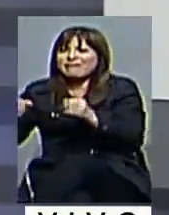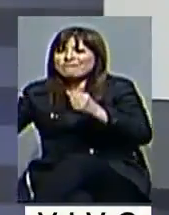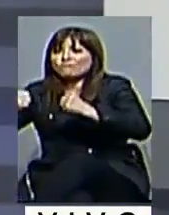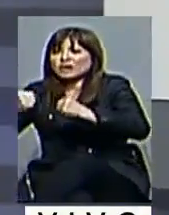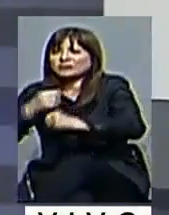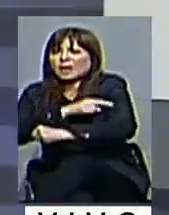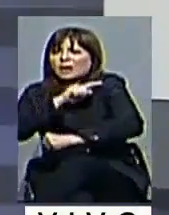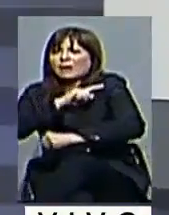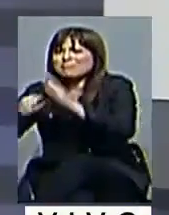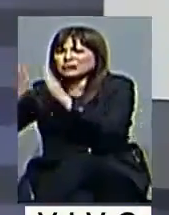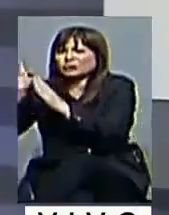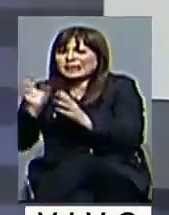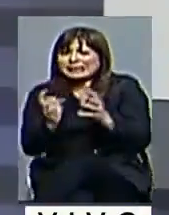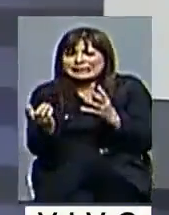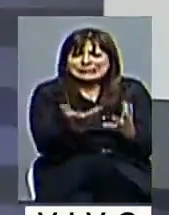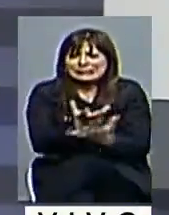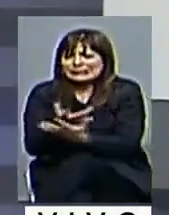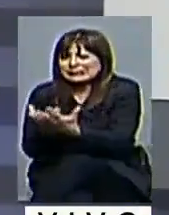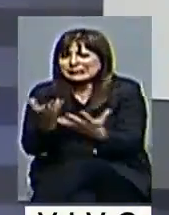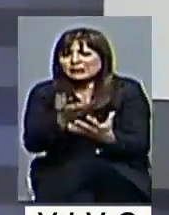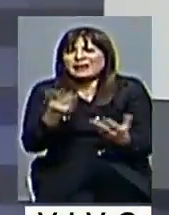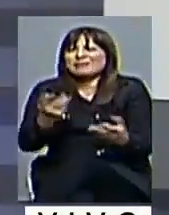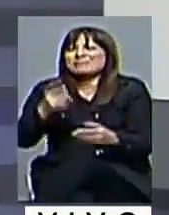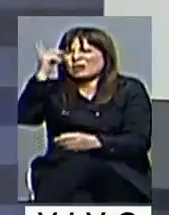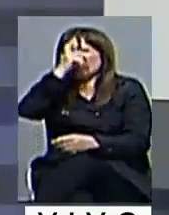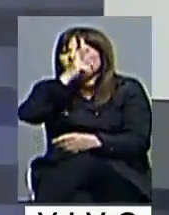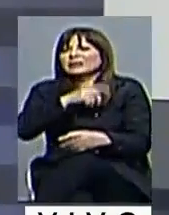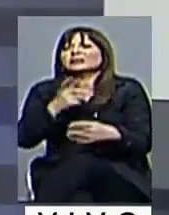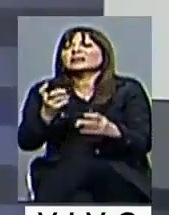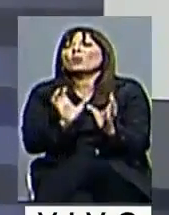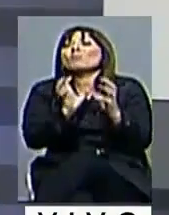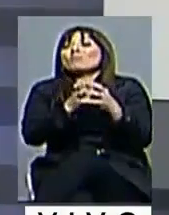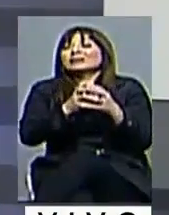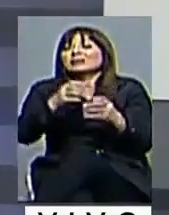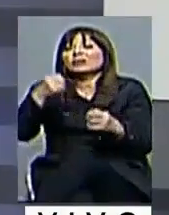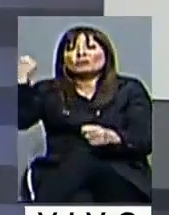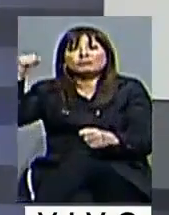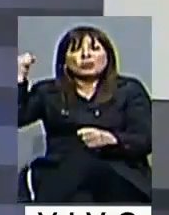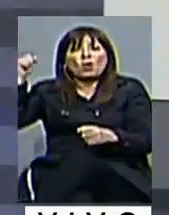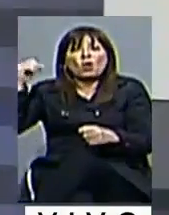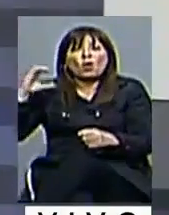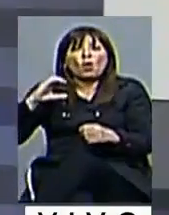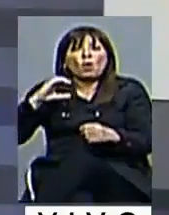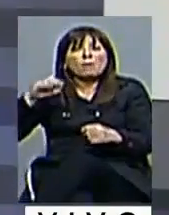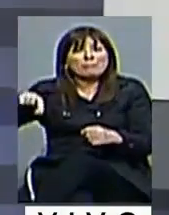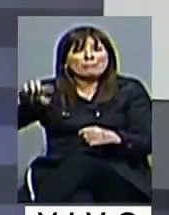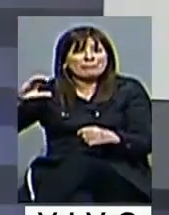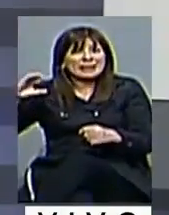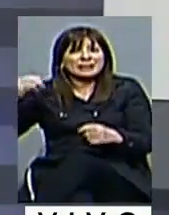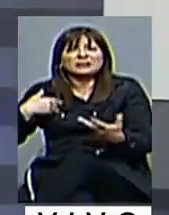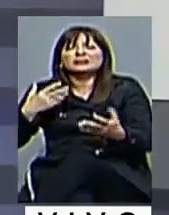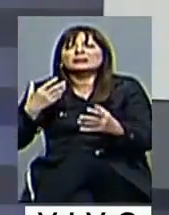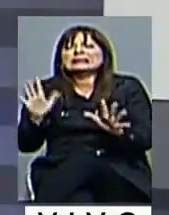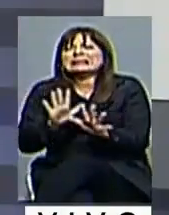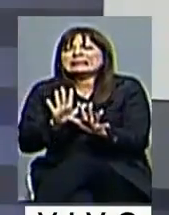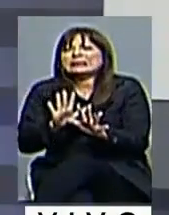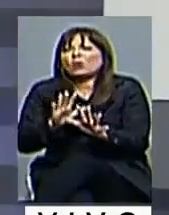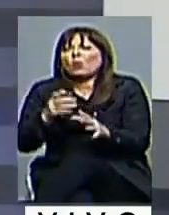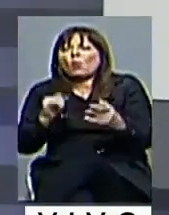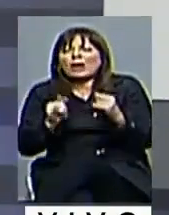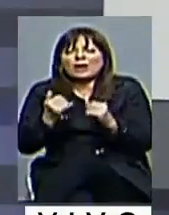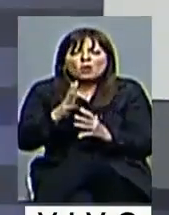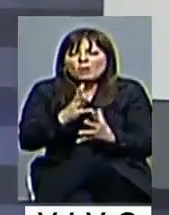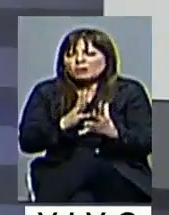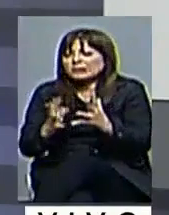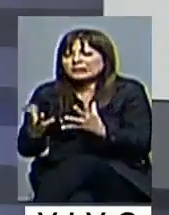ese lugar, pero es muy difícil que un partido tan de nicho, tan ideológico, tan más cerrado que otros partidos, como el Partido Comunista, juegue